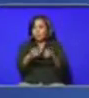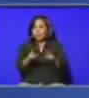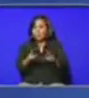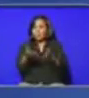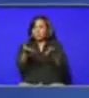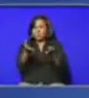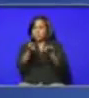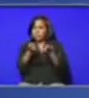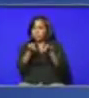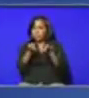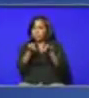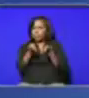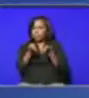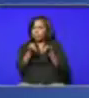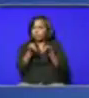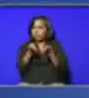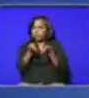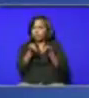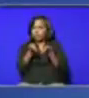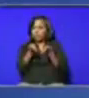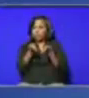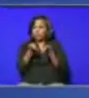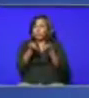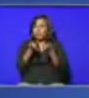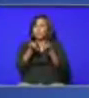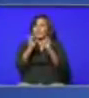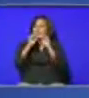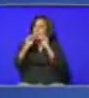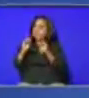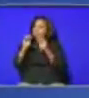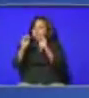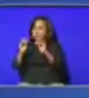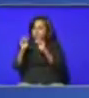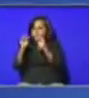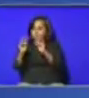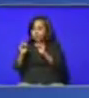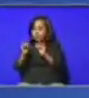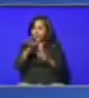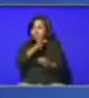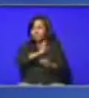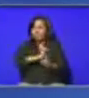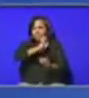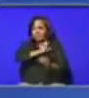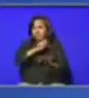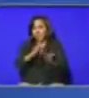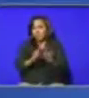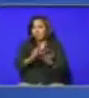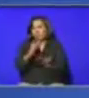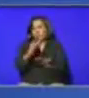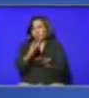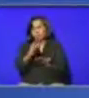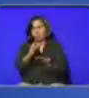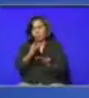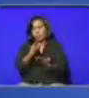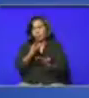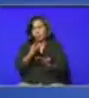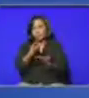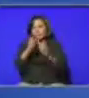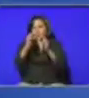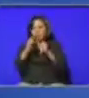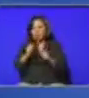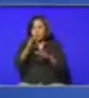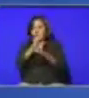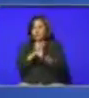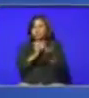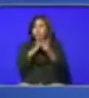manera transversal se estén dando asignaturas que refuercen la ética, los valores, que dentro del ICE haya un